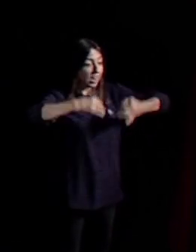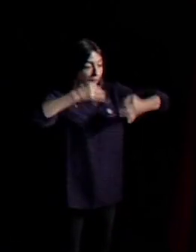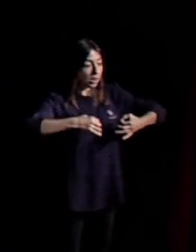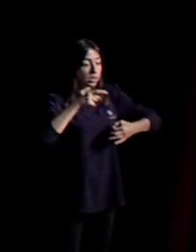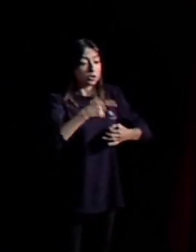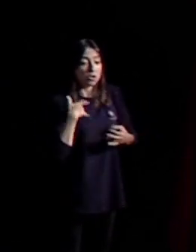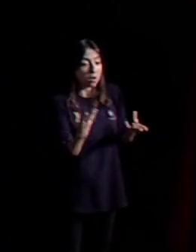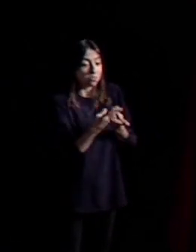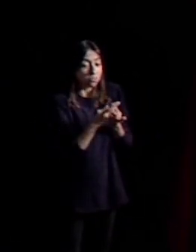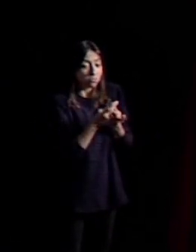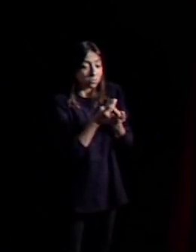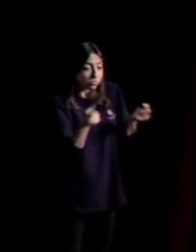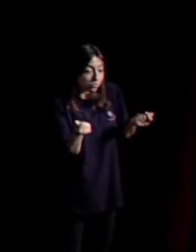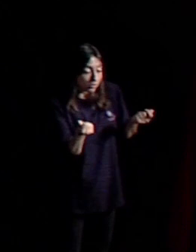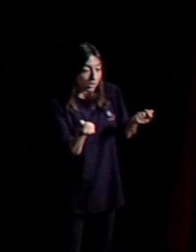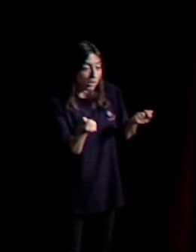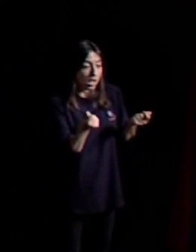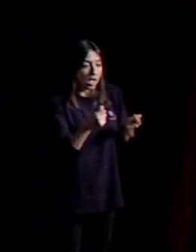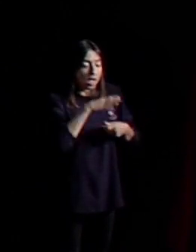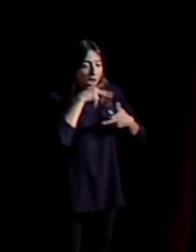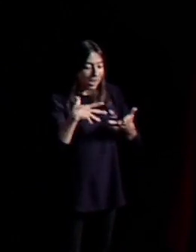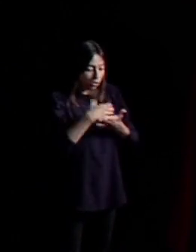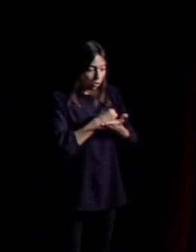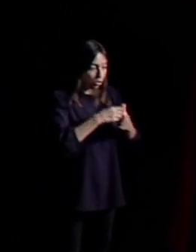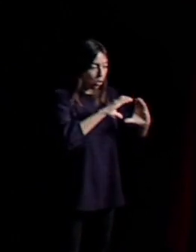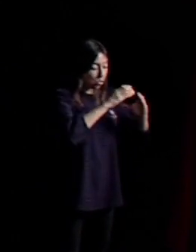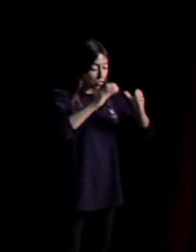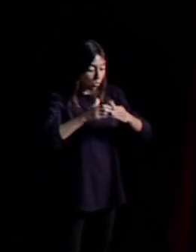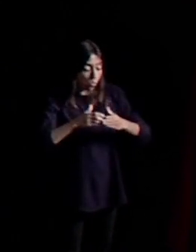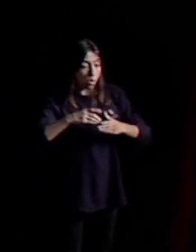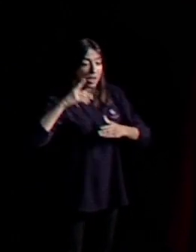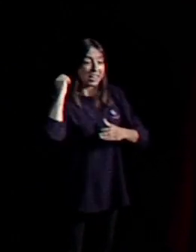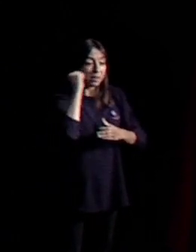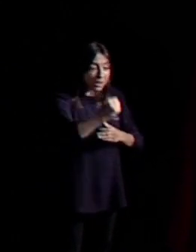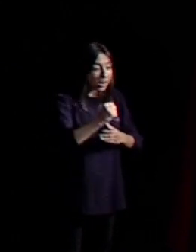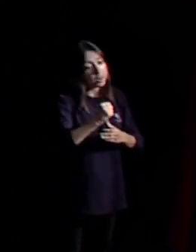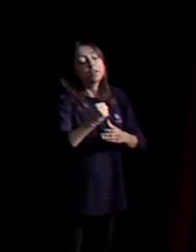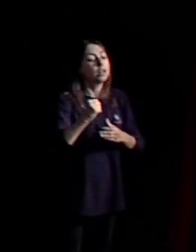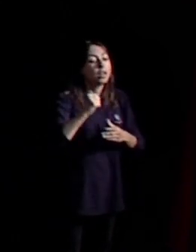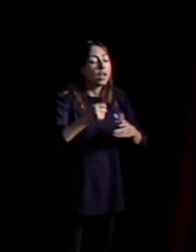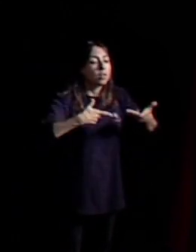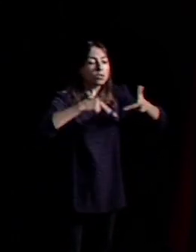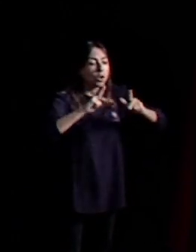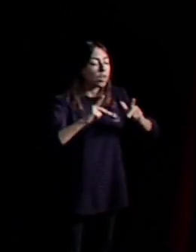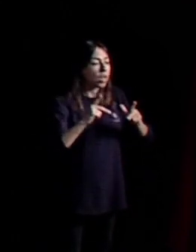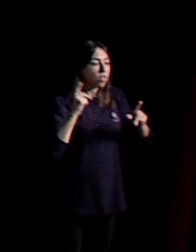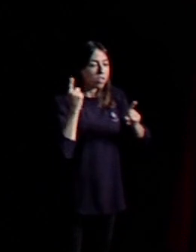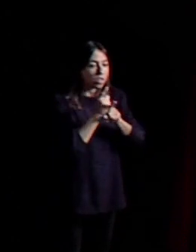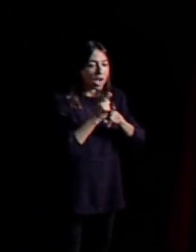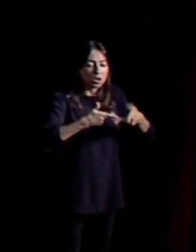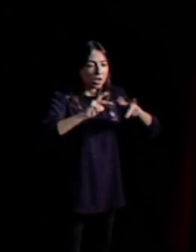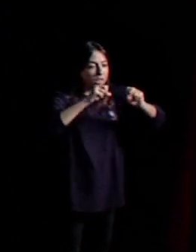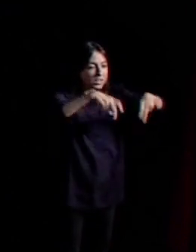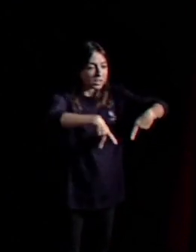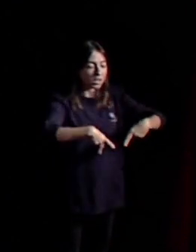está desapareciendo. Ahora todos los grupos criminales intolerantes, o sea, están